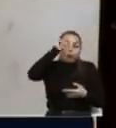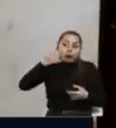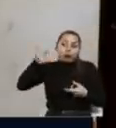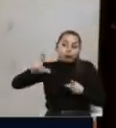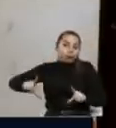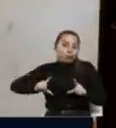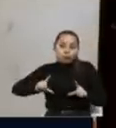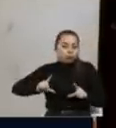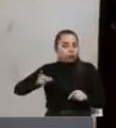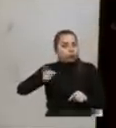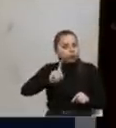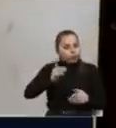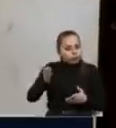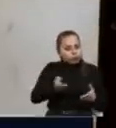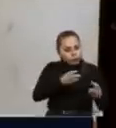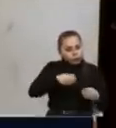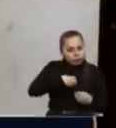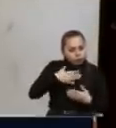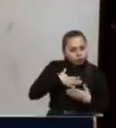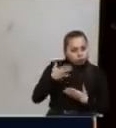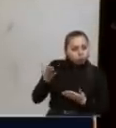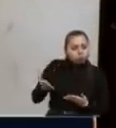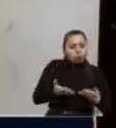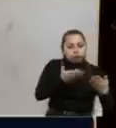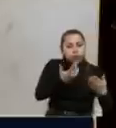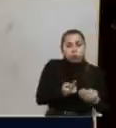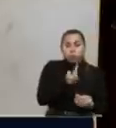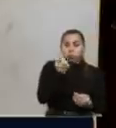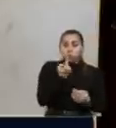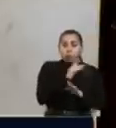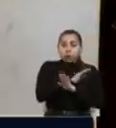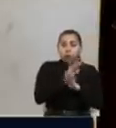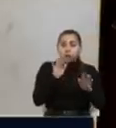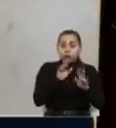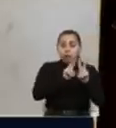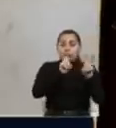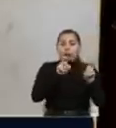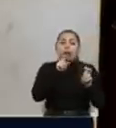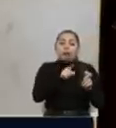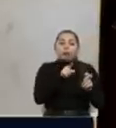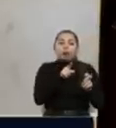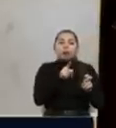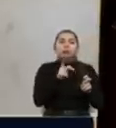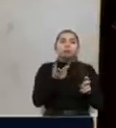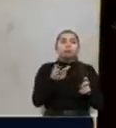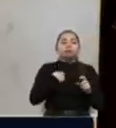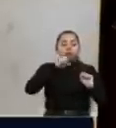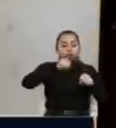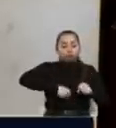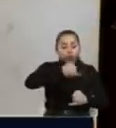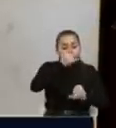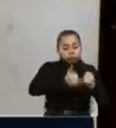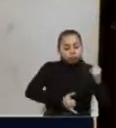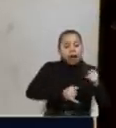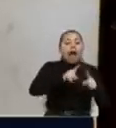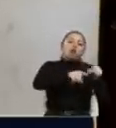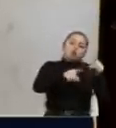Pues entonces darle la posibilidad no solo de terminar, unos